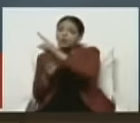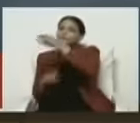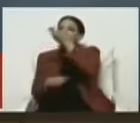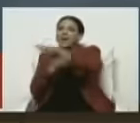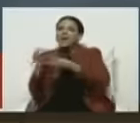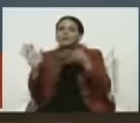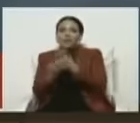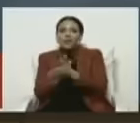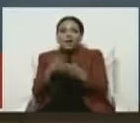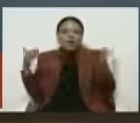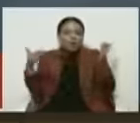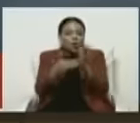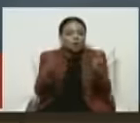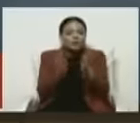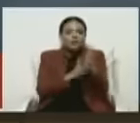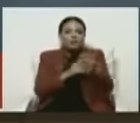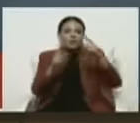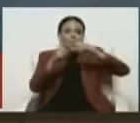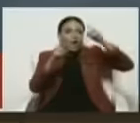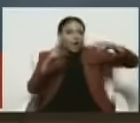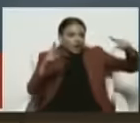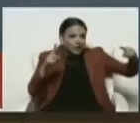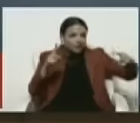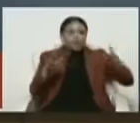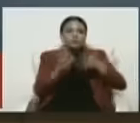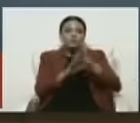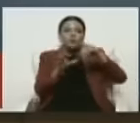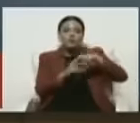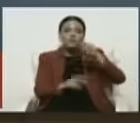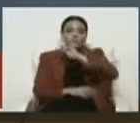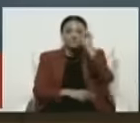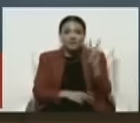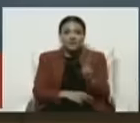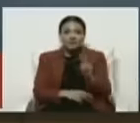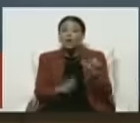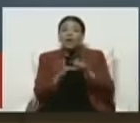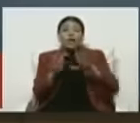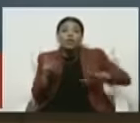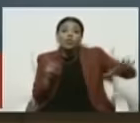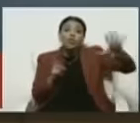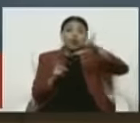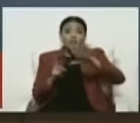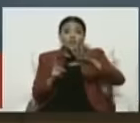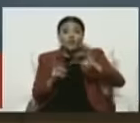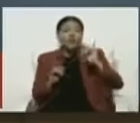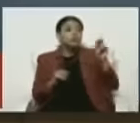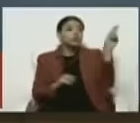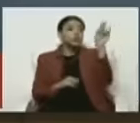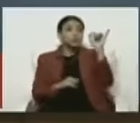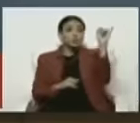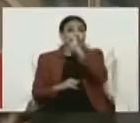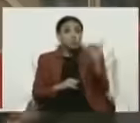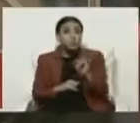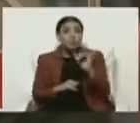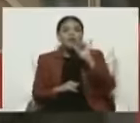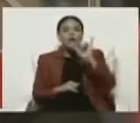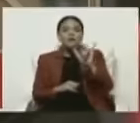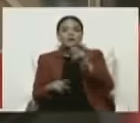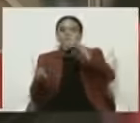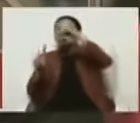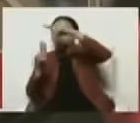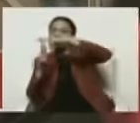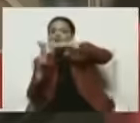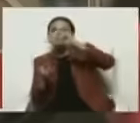sabotear el sistema eléctrico nacional, particularmente en Zulia y Táchira. Entonces, no pudiera